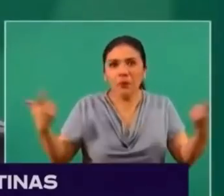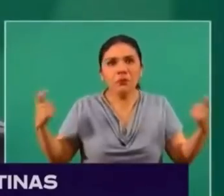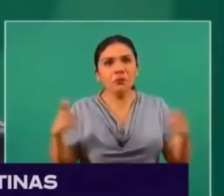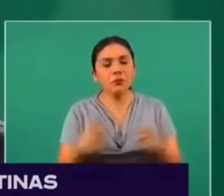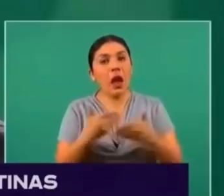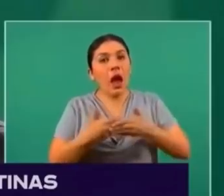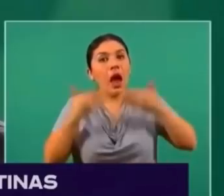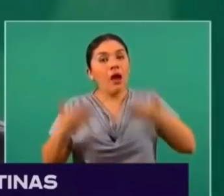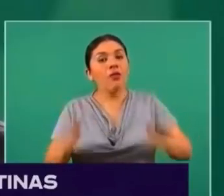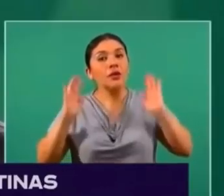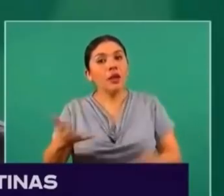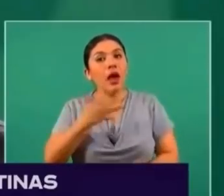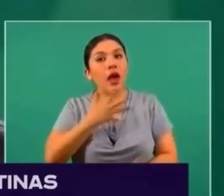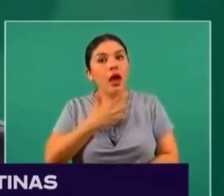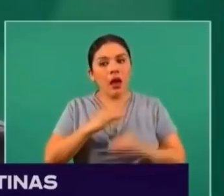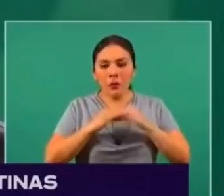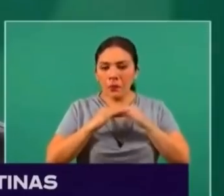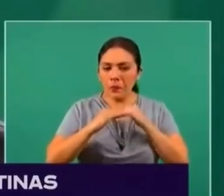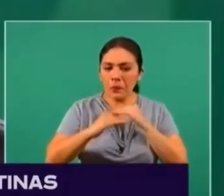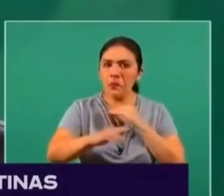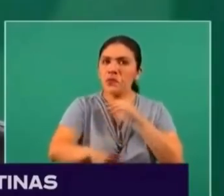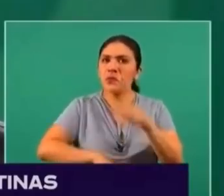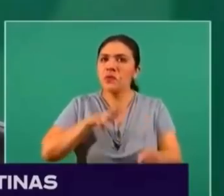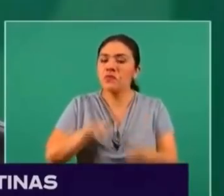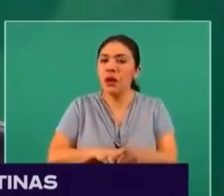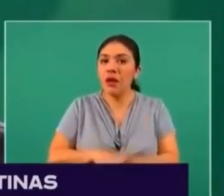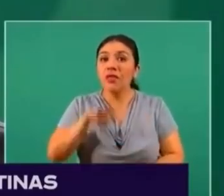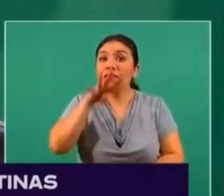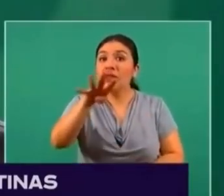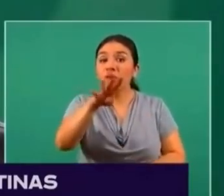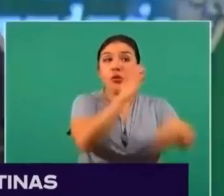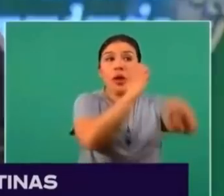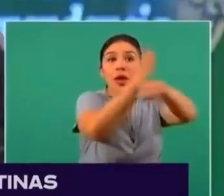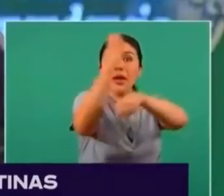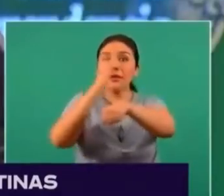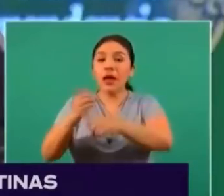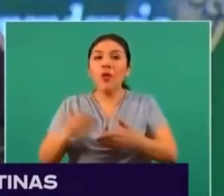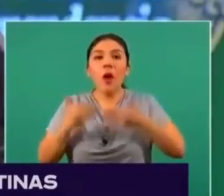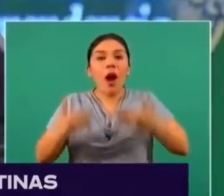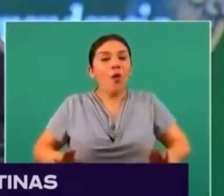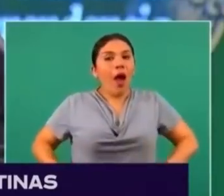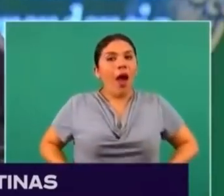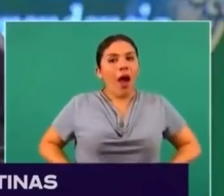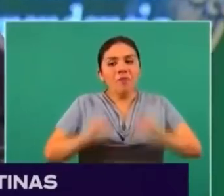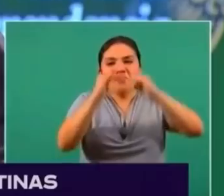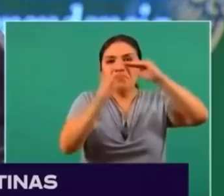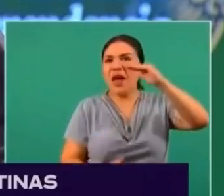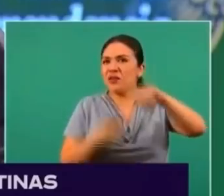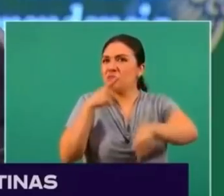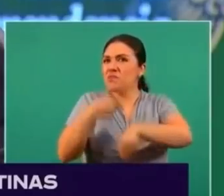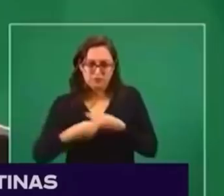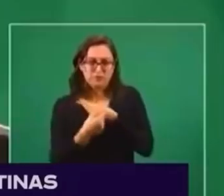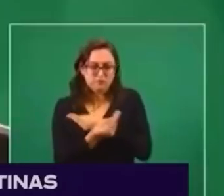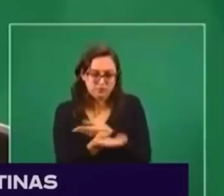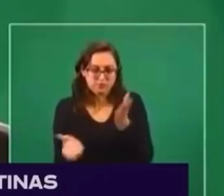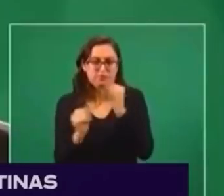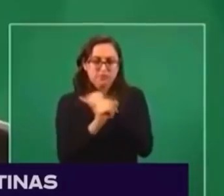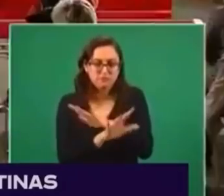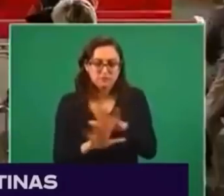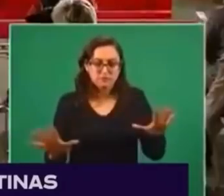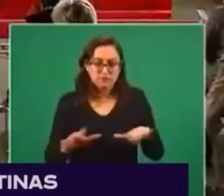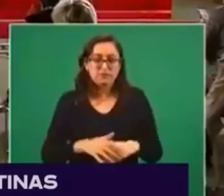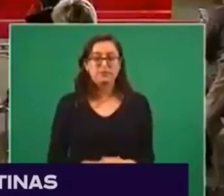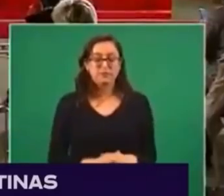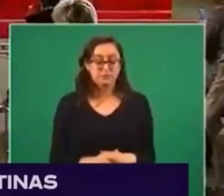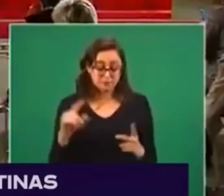evaluación es esta, o sea, hoy cierran 451 días, ¿no?, de conferencias de prensa, pero cierran con un